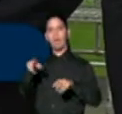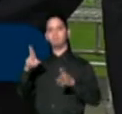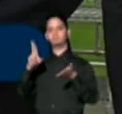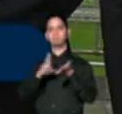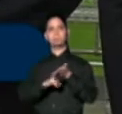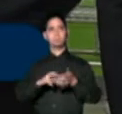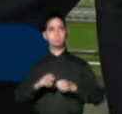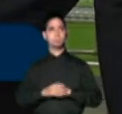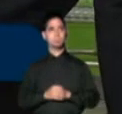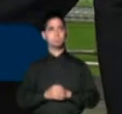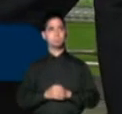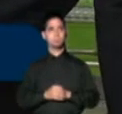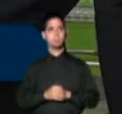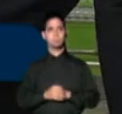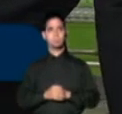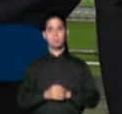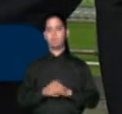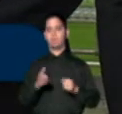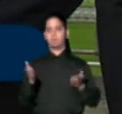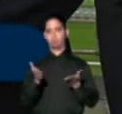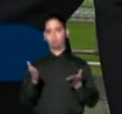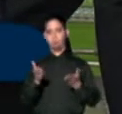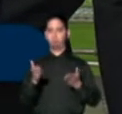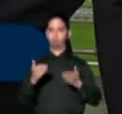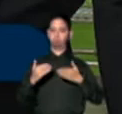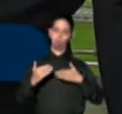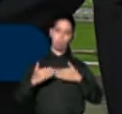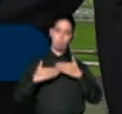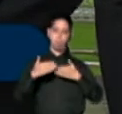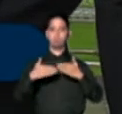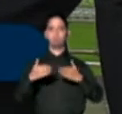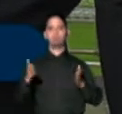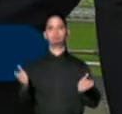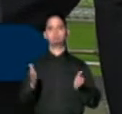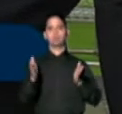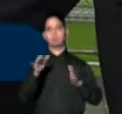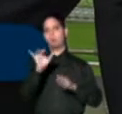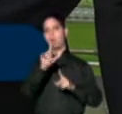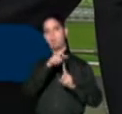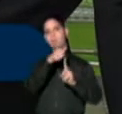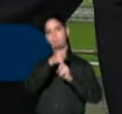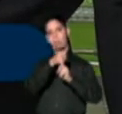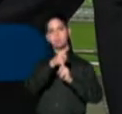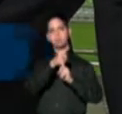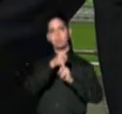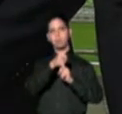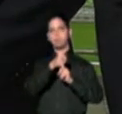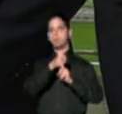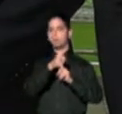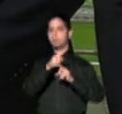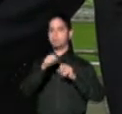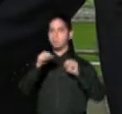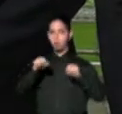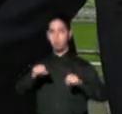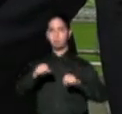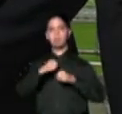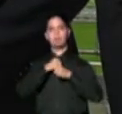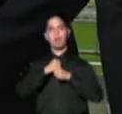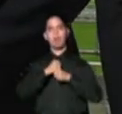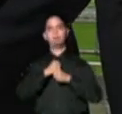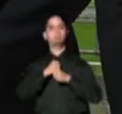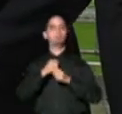como hemos hablado, prospectiva, de la cual impacta y permite crear una fuerza laboral que sea